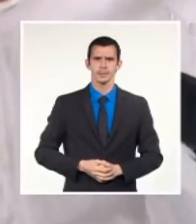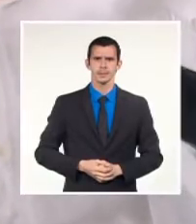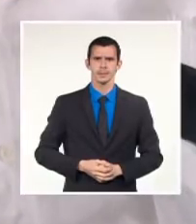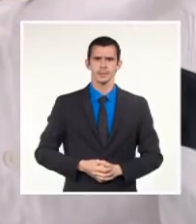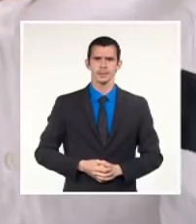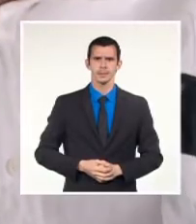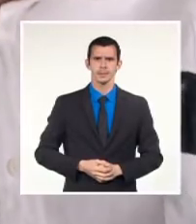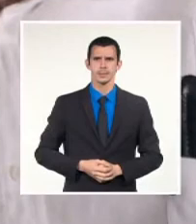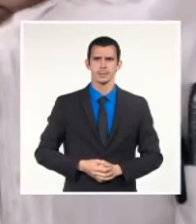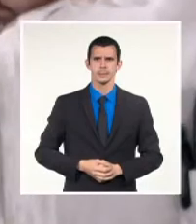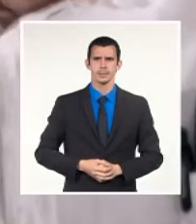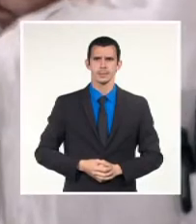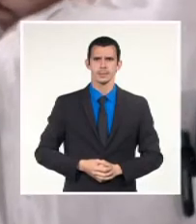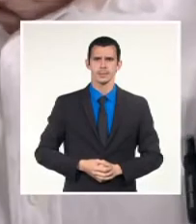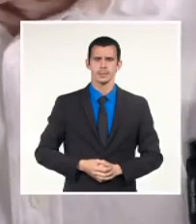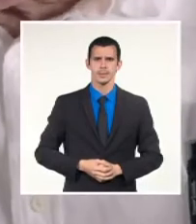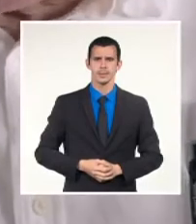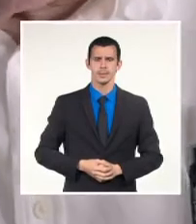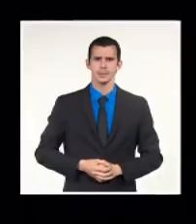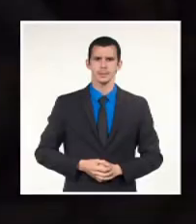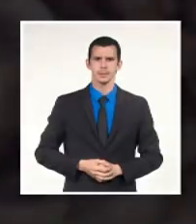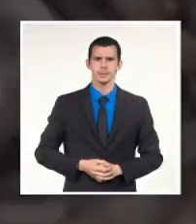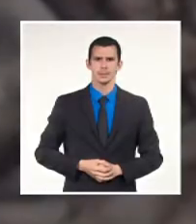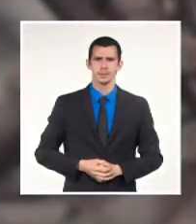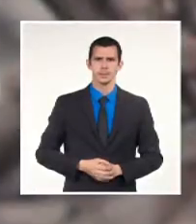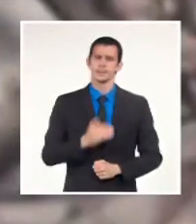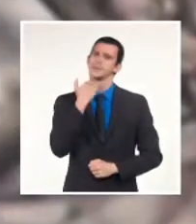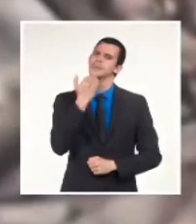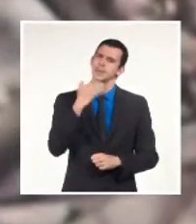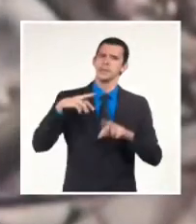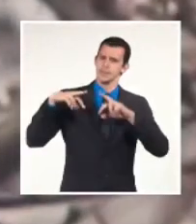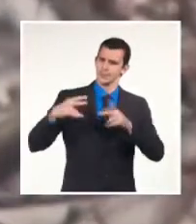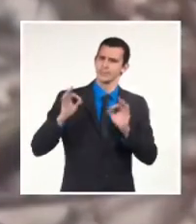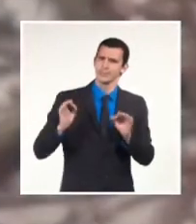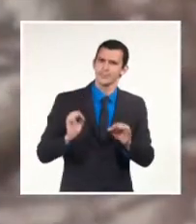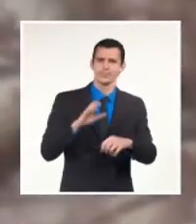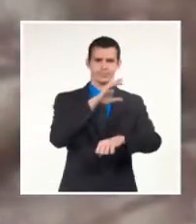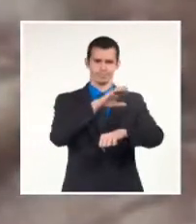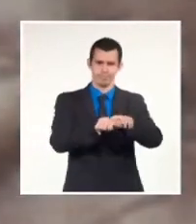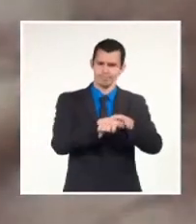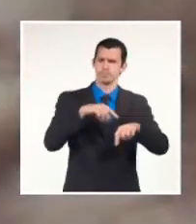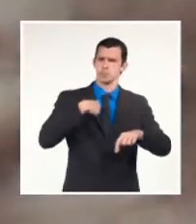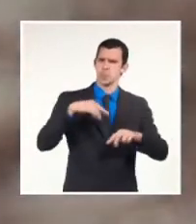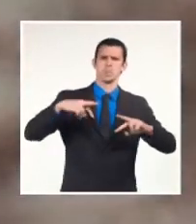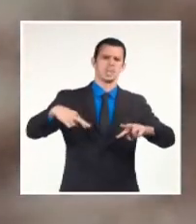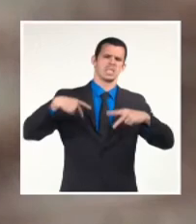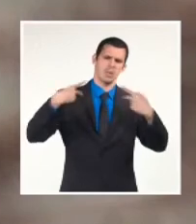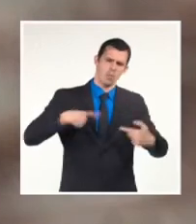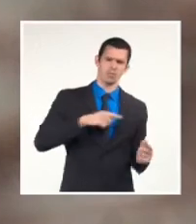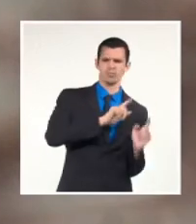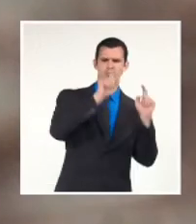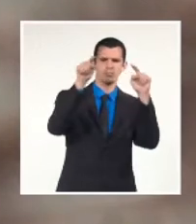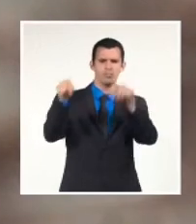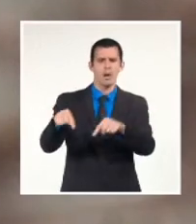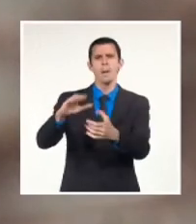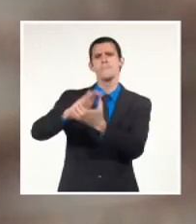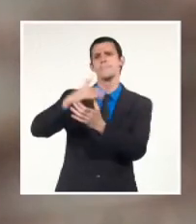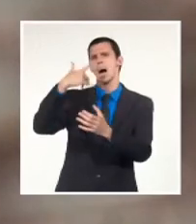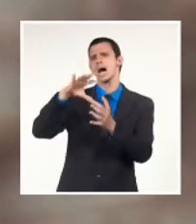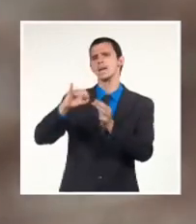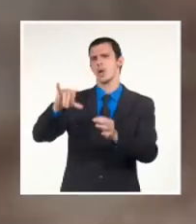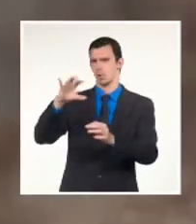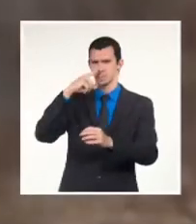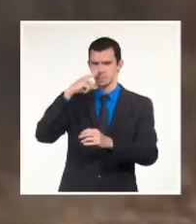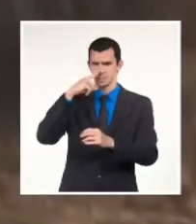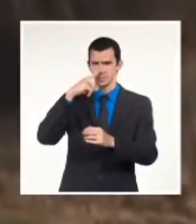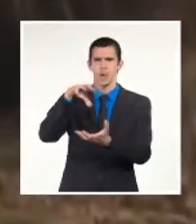Llega la policía y me amajan, encadenan otra vez para enviarme como castigo a la prisión de Marion en Illinois, que